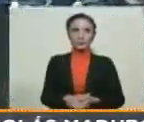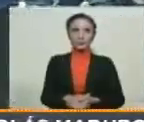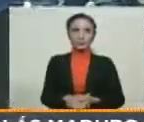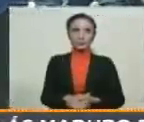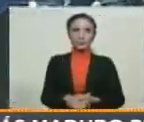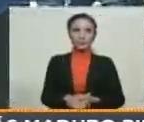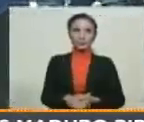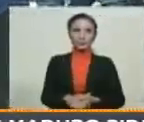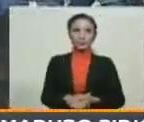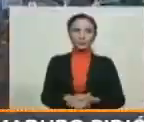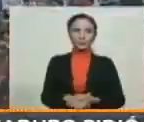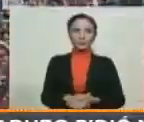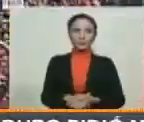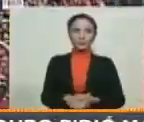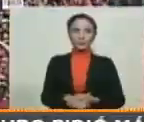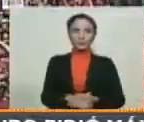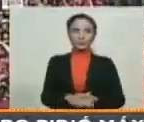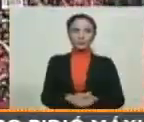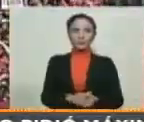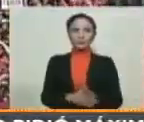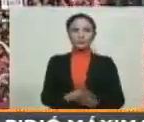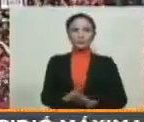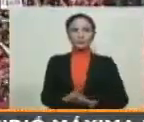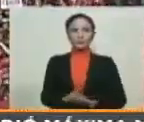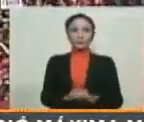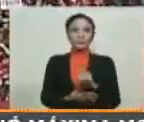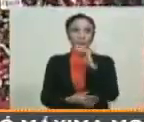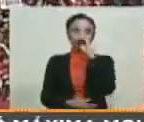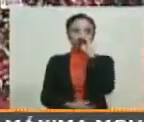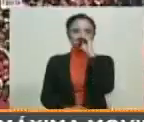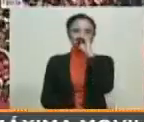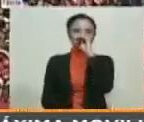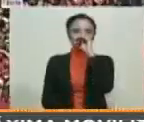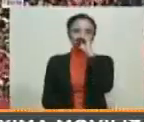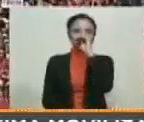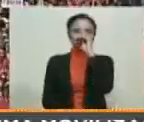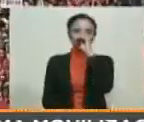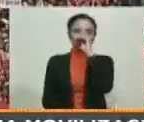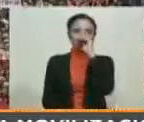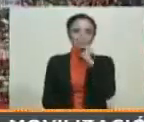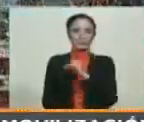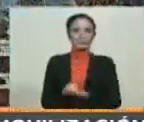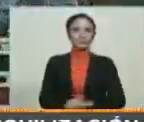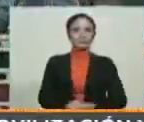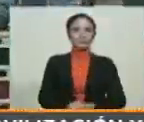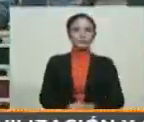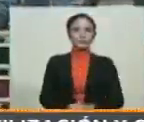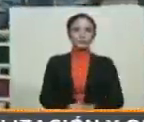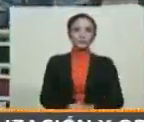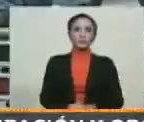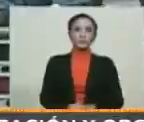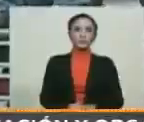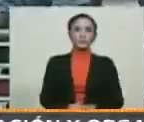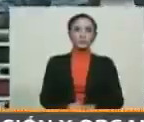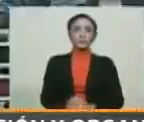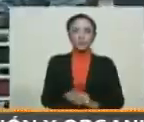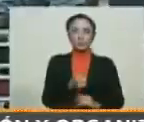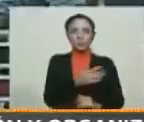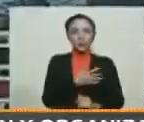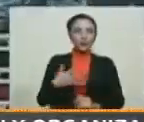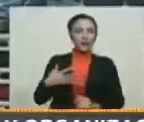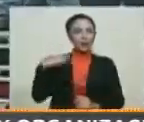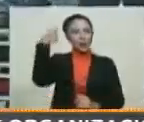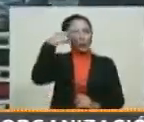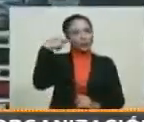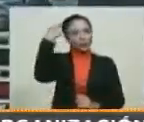un micrófono por favor yo quiero hacer una reflexión para